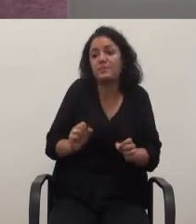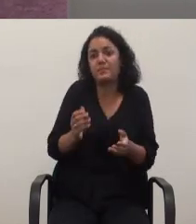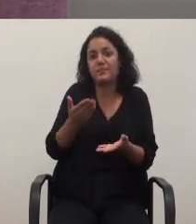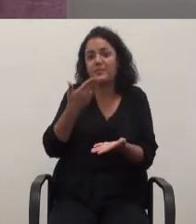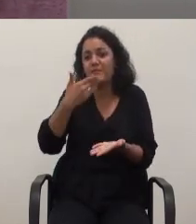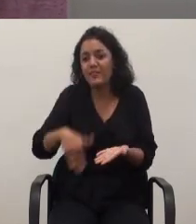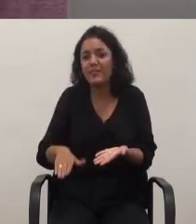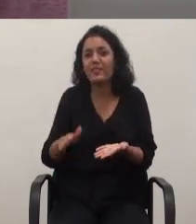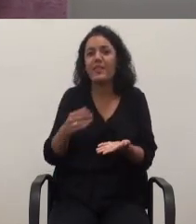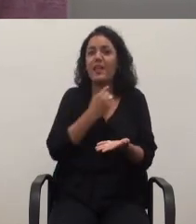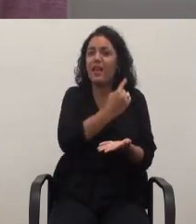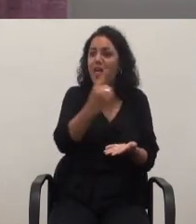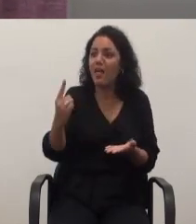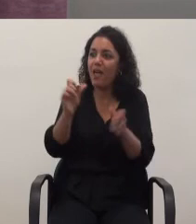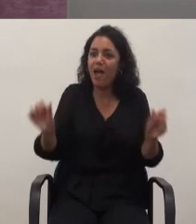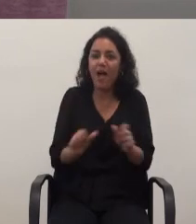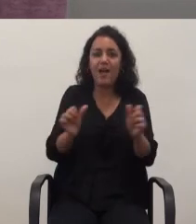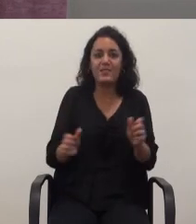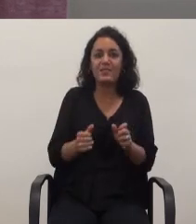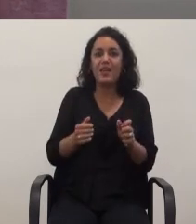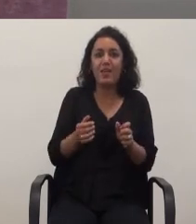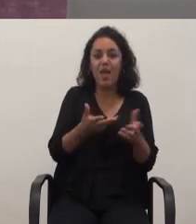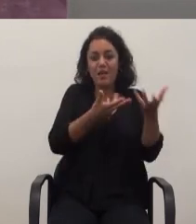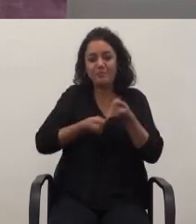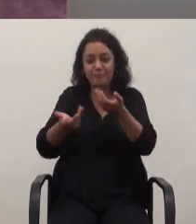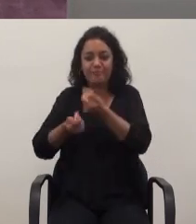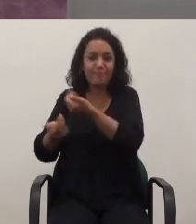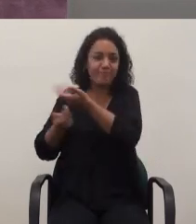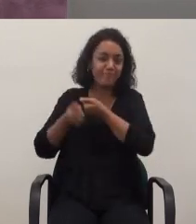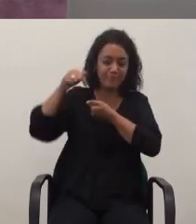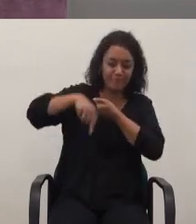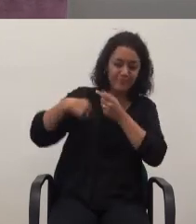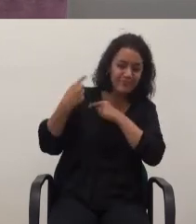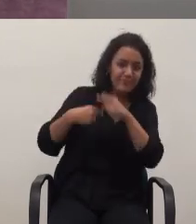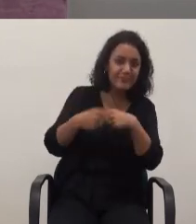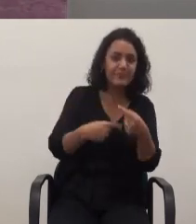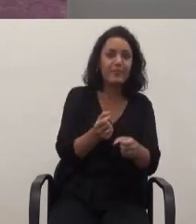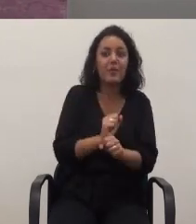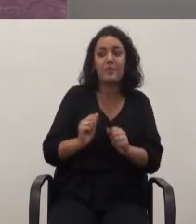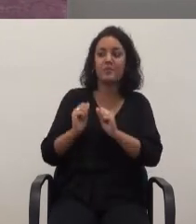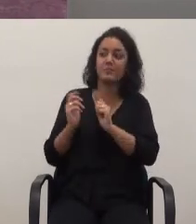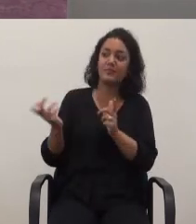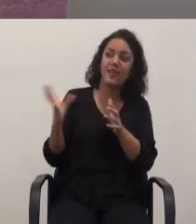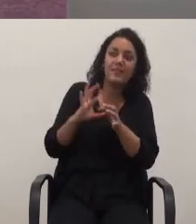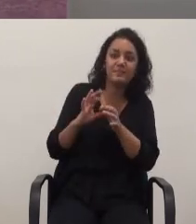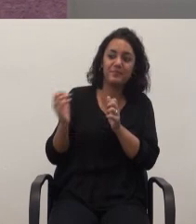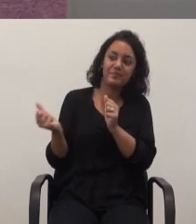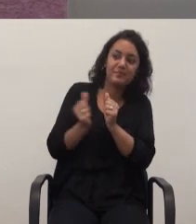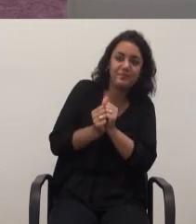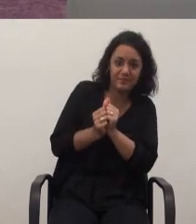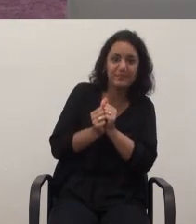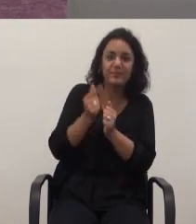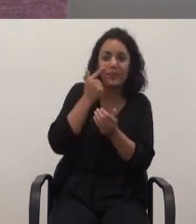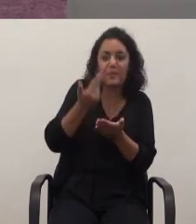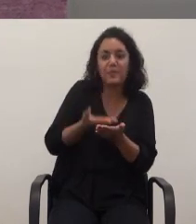cada uno hace contribuye a que esos procesos vayan acercándonos cada vez más a cosas que se vienen proponiendo desde hace